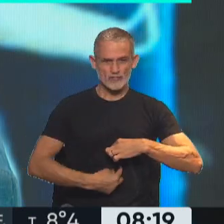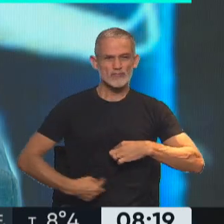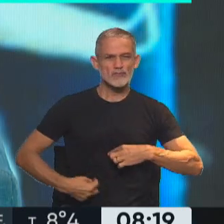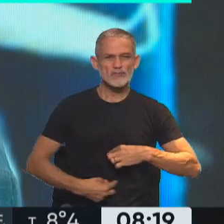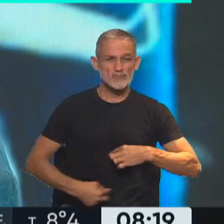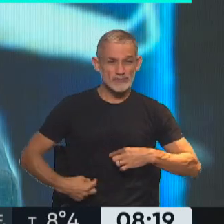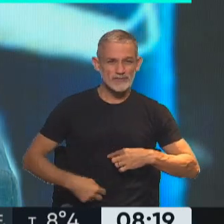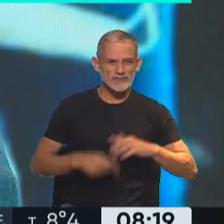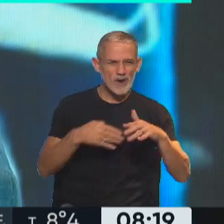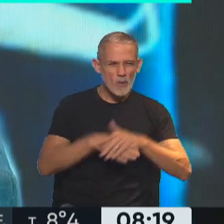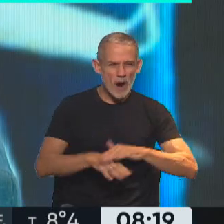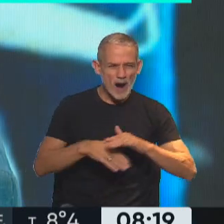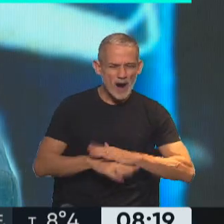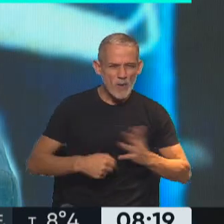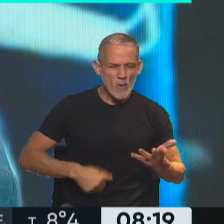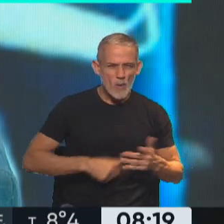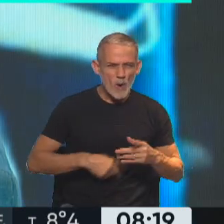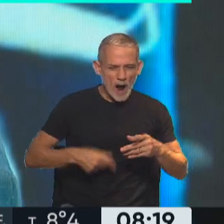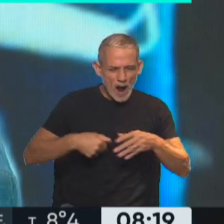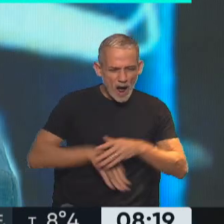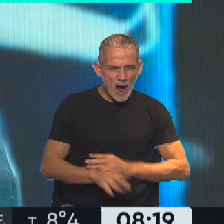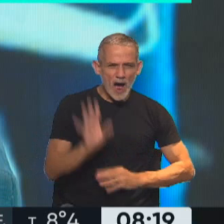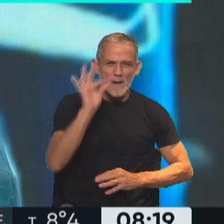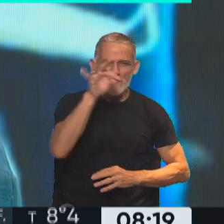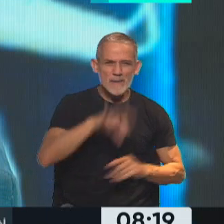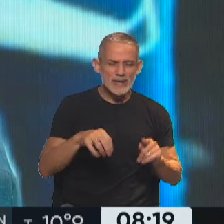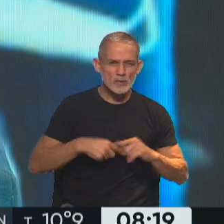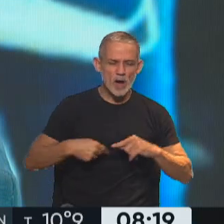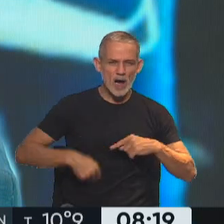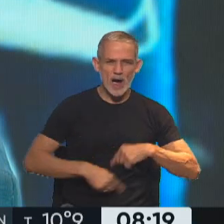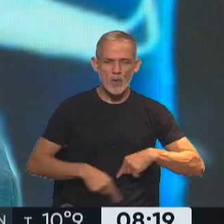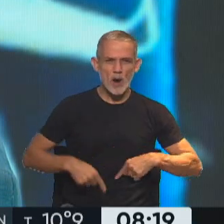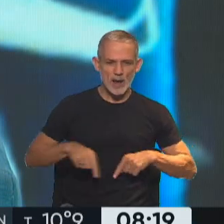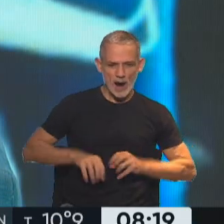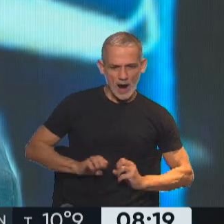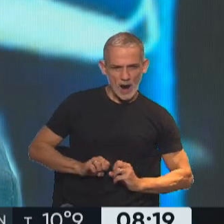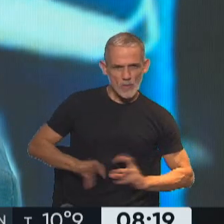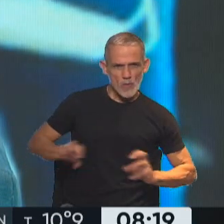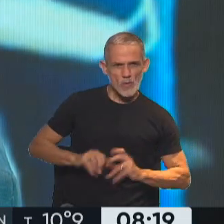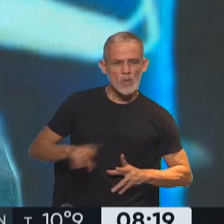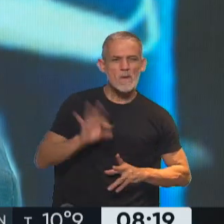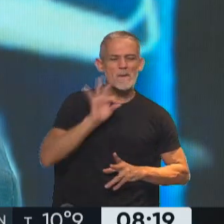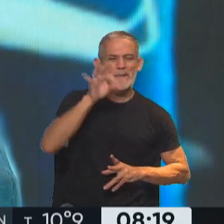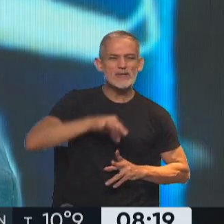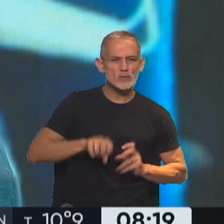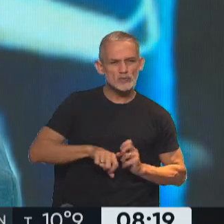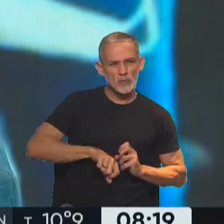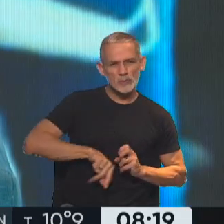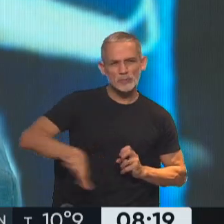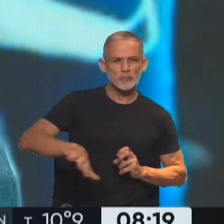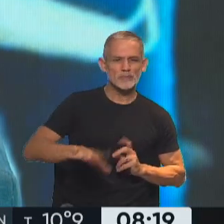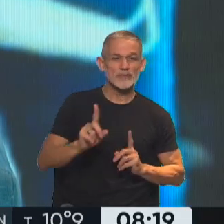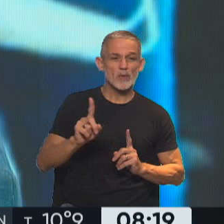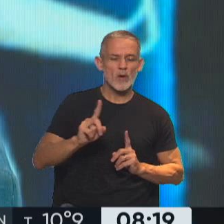del intestino, y a partir de estos reservorios se produce la liberación de proteínas virales, concretamente de